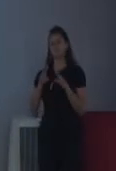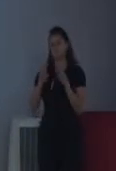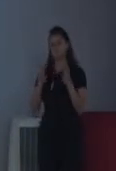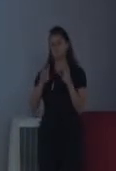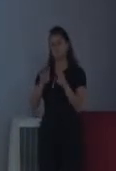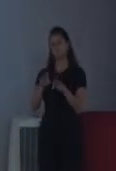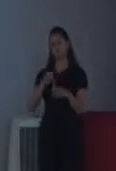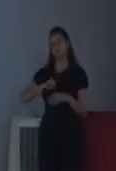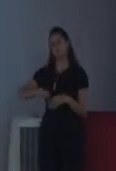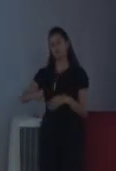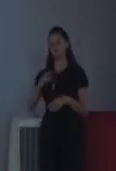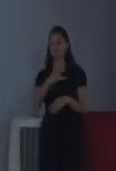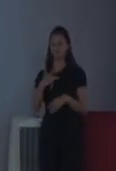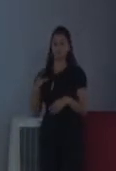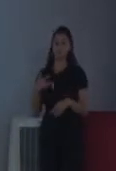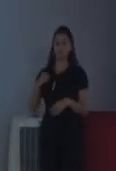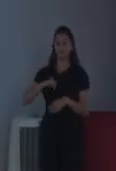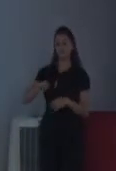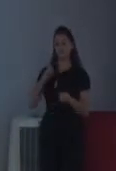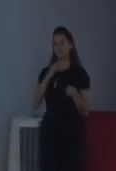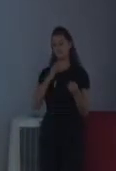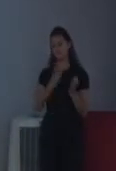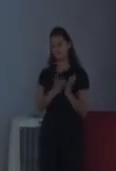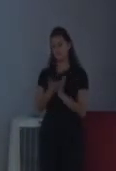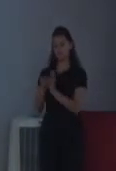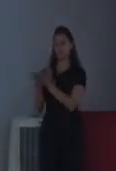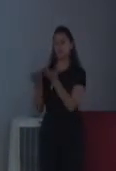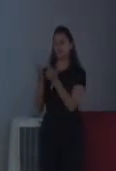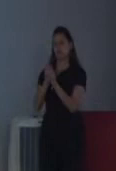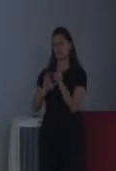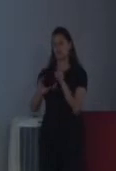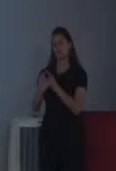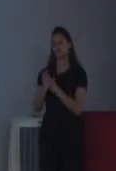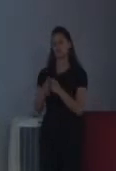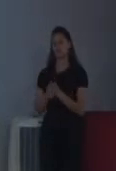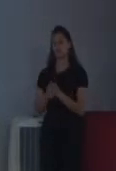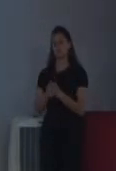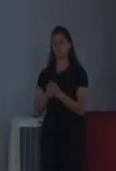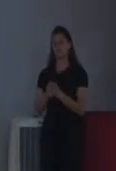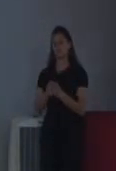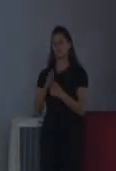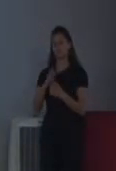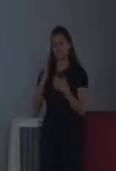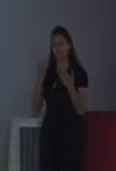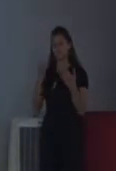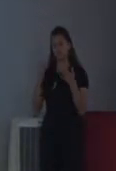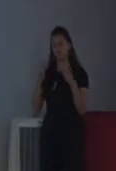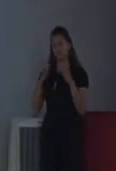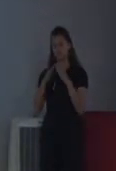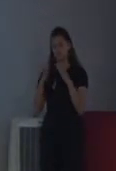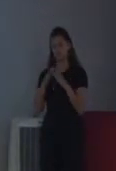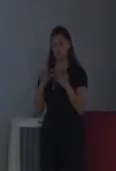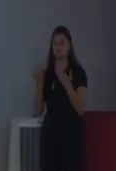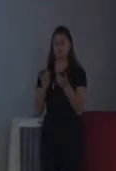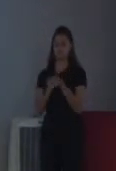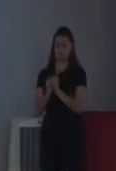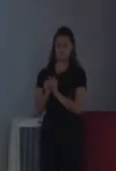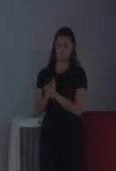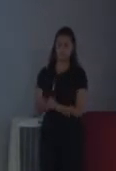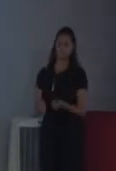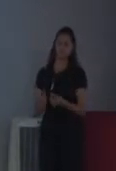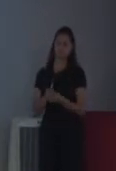a la salud, el derecho a la educación, a la recreación, a la cultura, a la vivienda, al